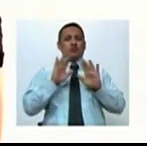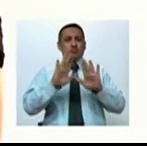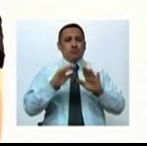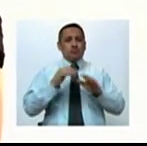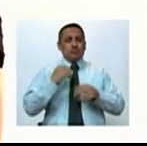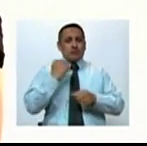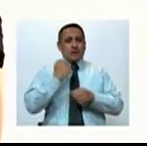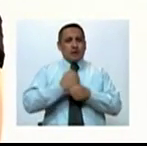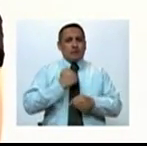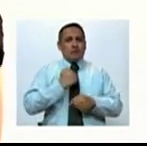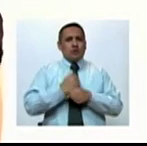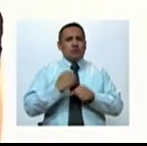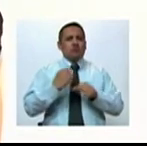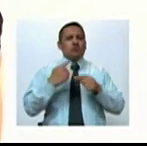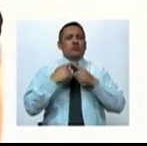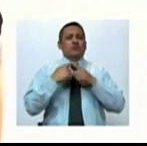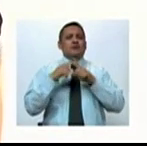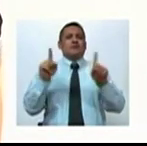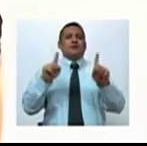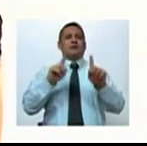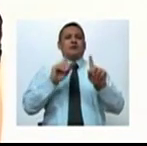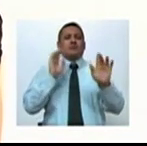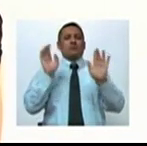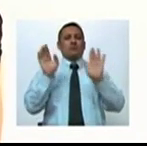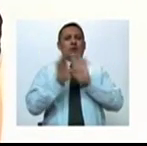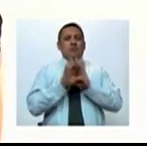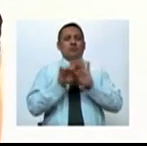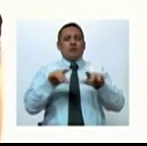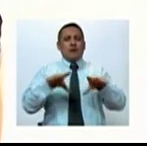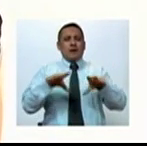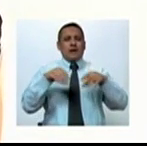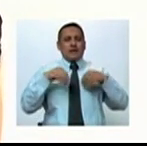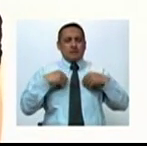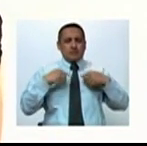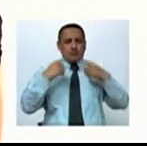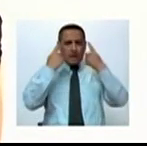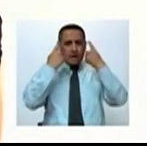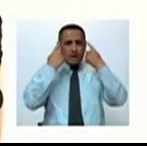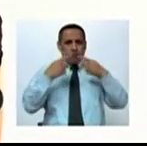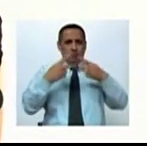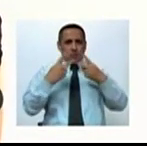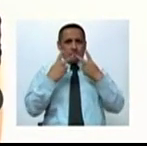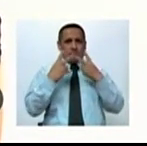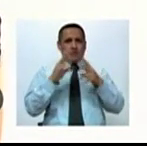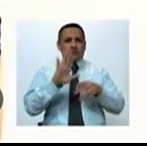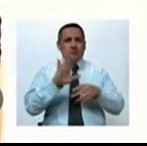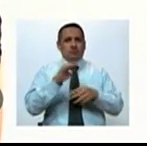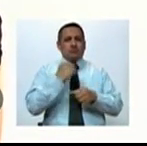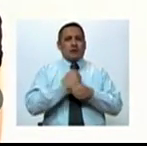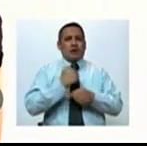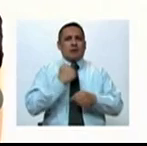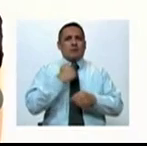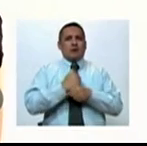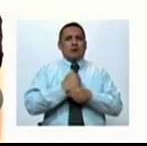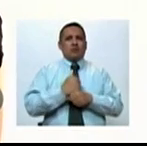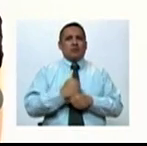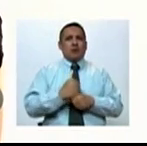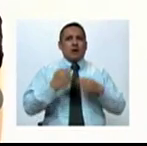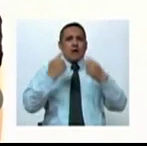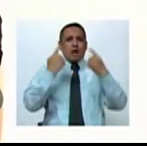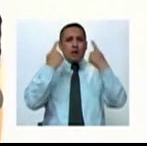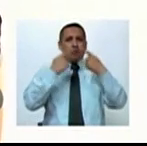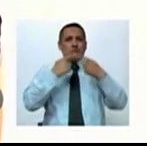que él toma decisiones sobre el trabajo, decide sus horarios, decide